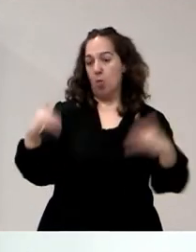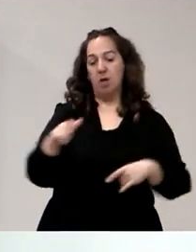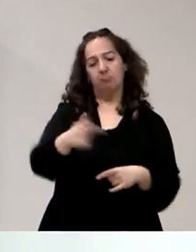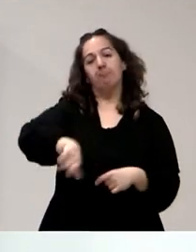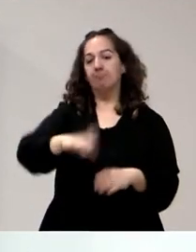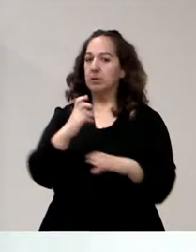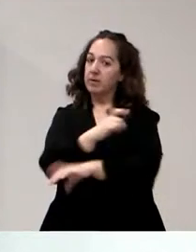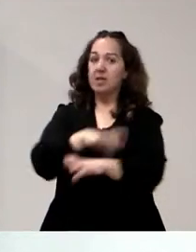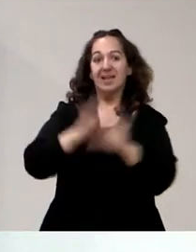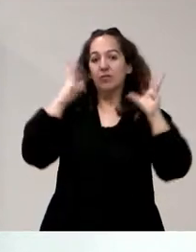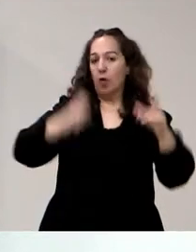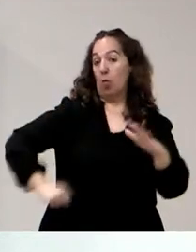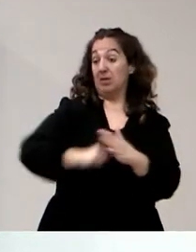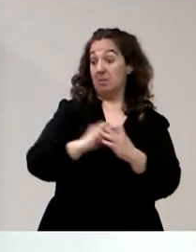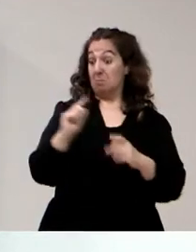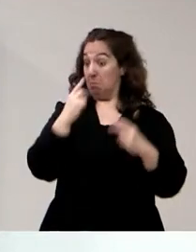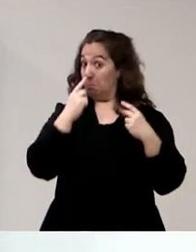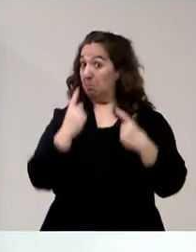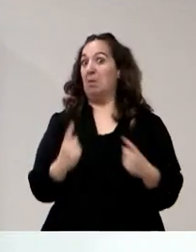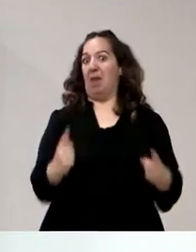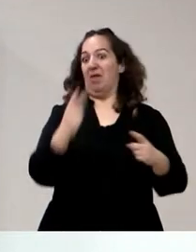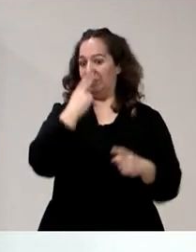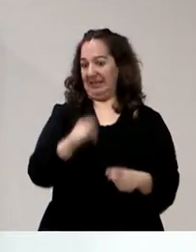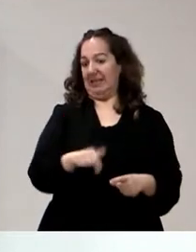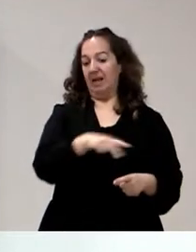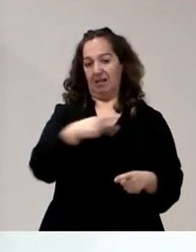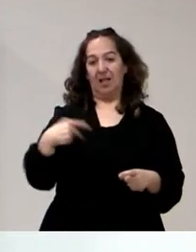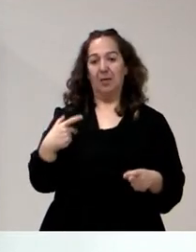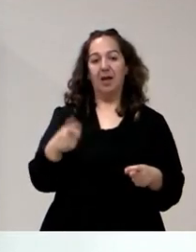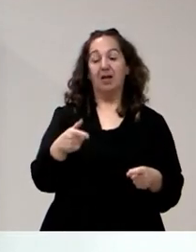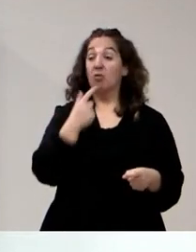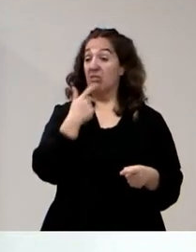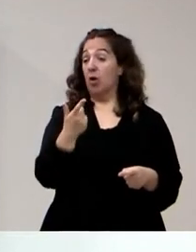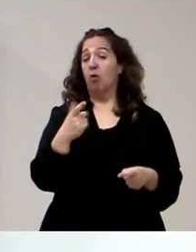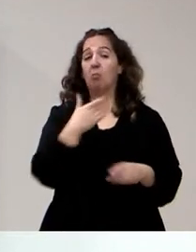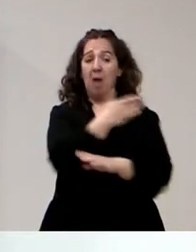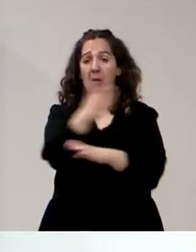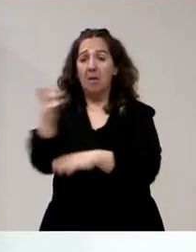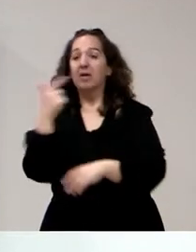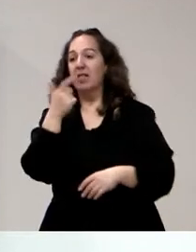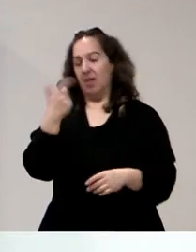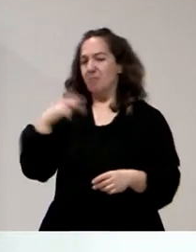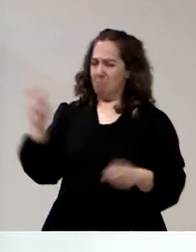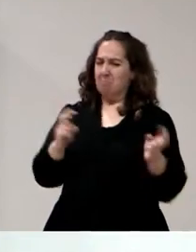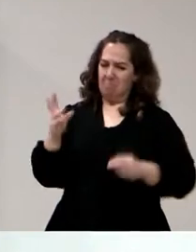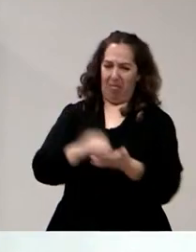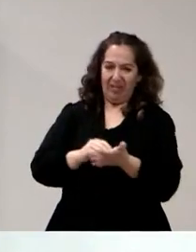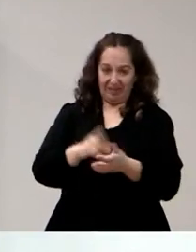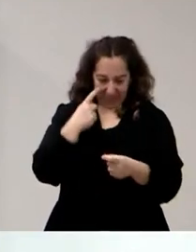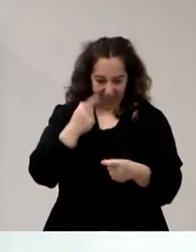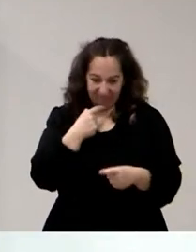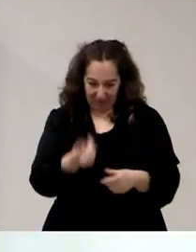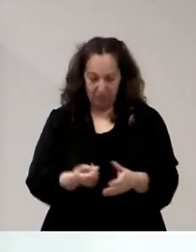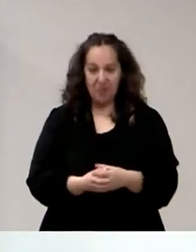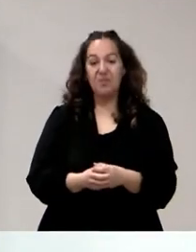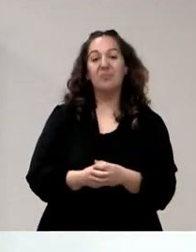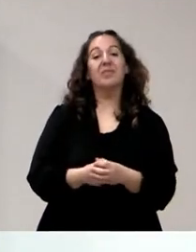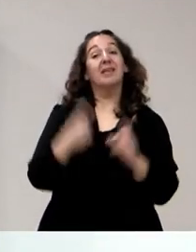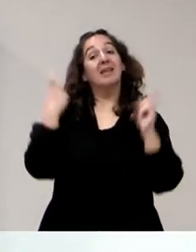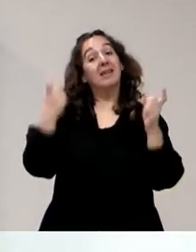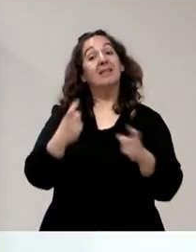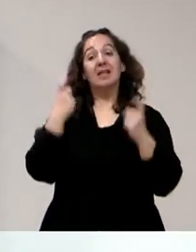y en fin es mi primera visita a cantabria pero ya les digo que como digo en todos los territorios me van a ver mucho por aquí voy a intentar pisar